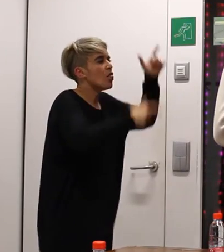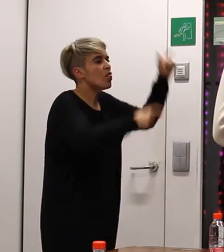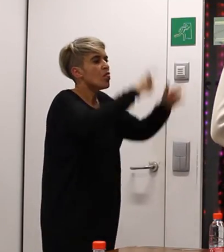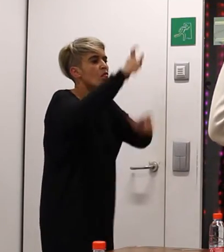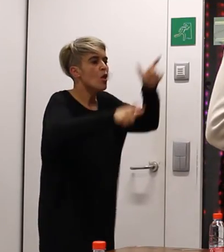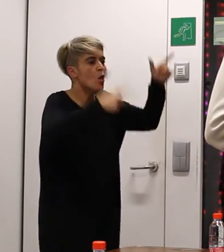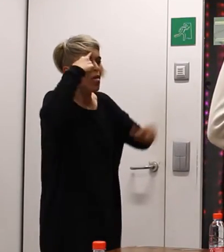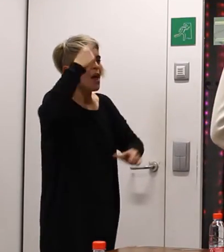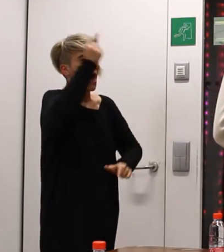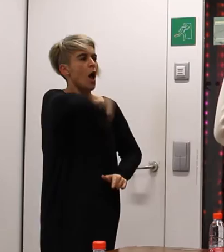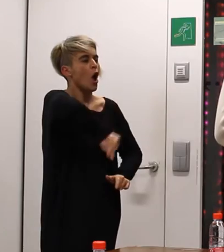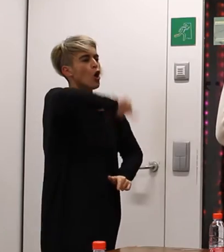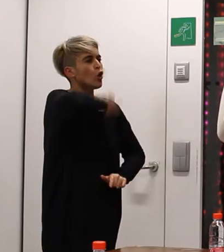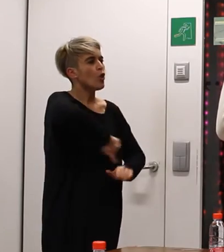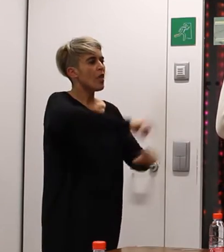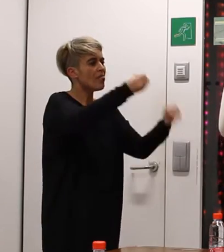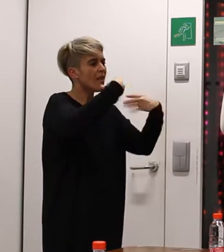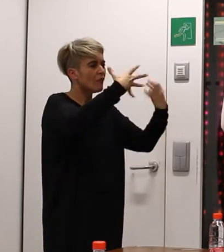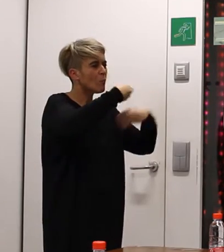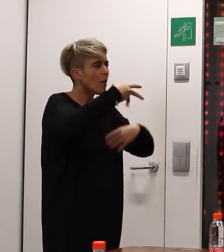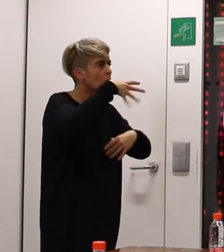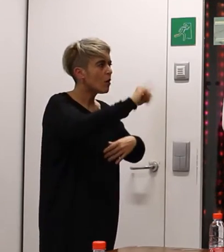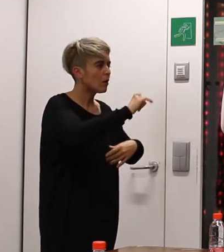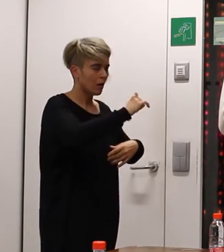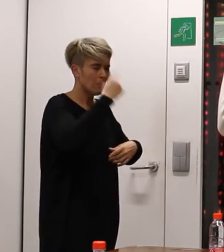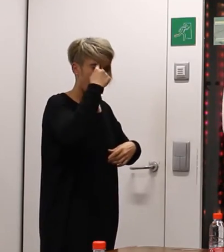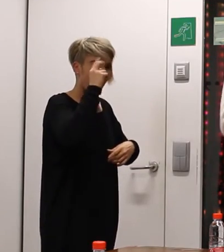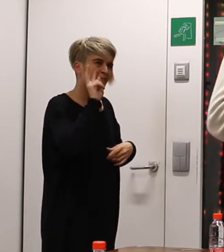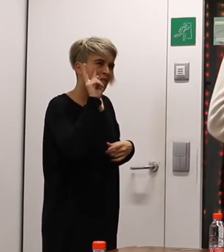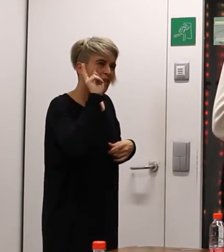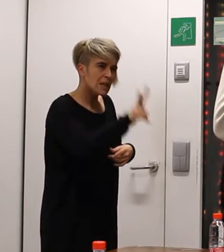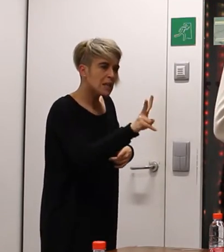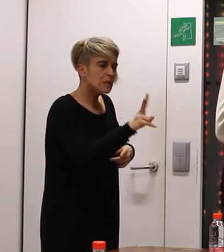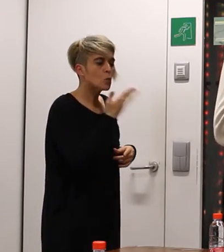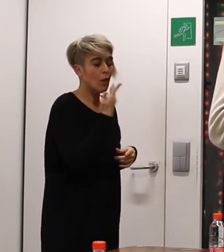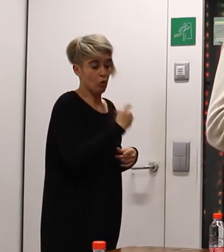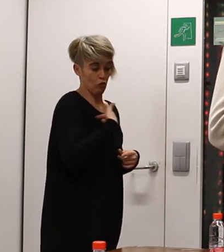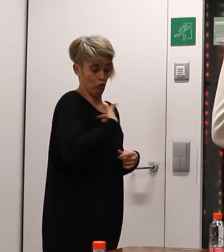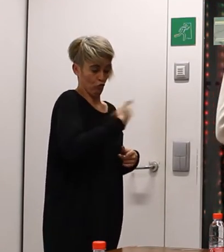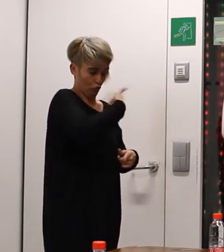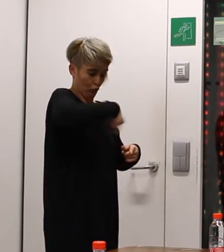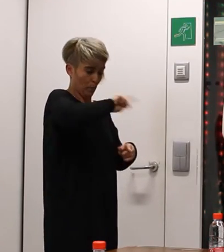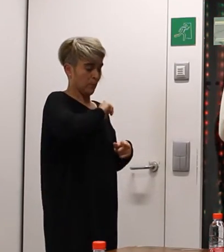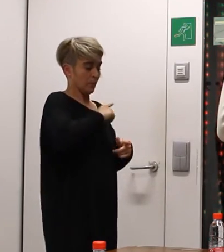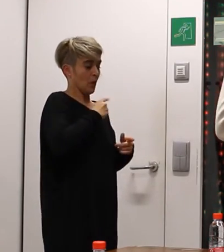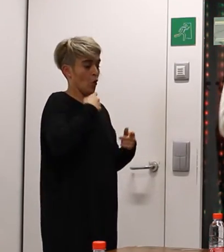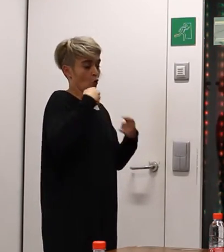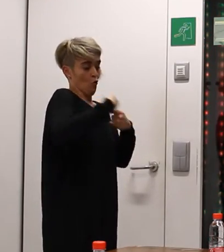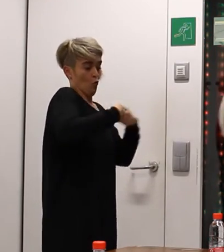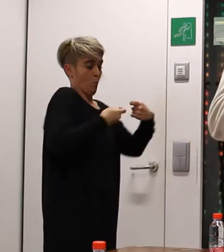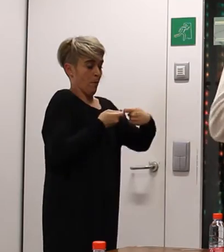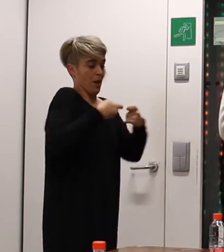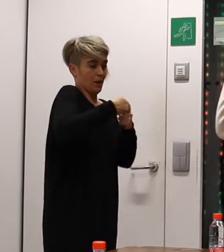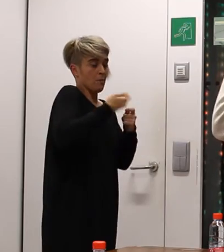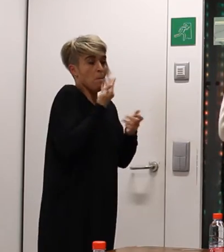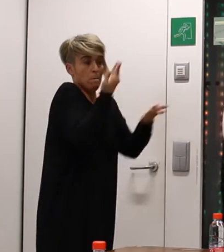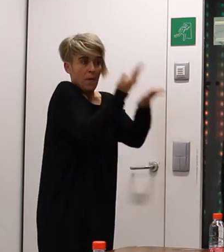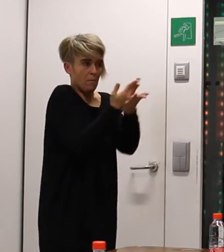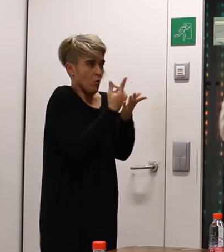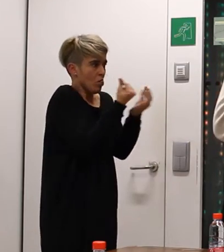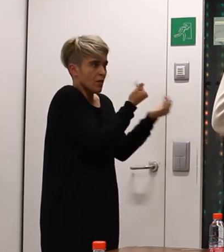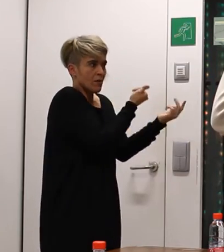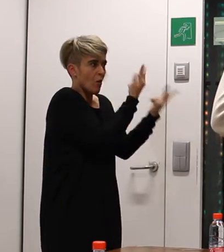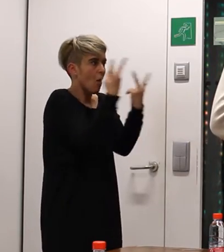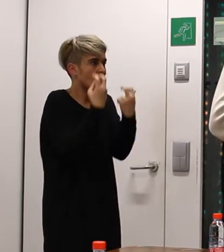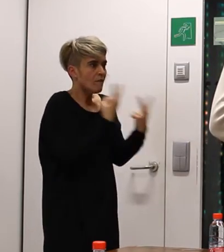concienciada, informada y quiere moverse, cuando la cooperativa pidió dinero para poder comprarla, pues se abrió un